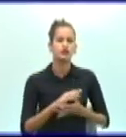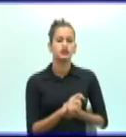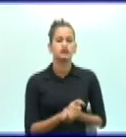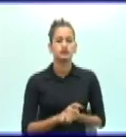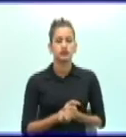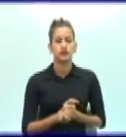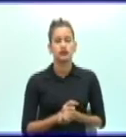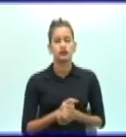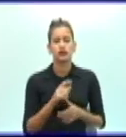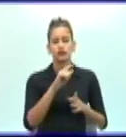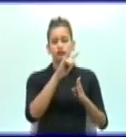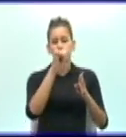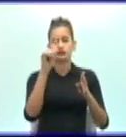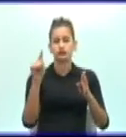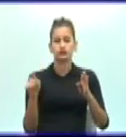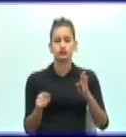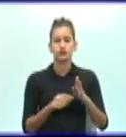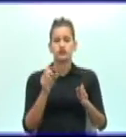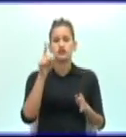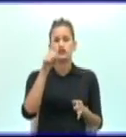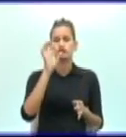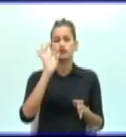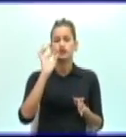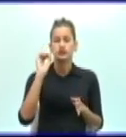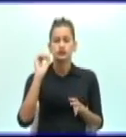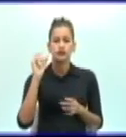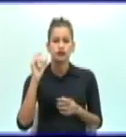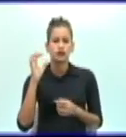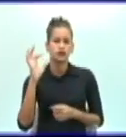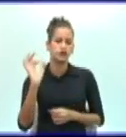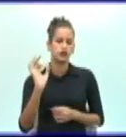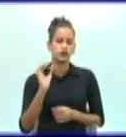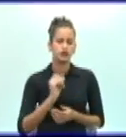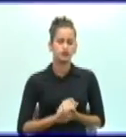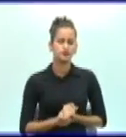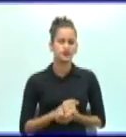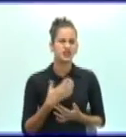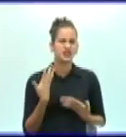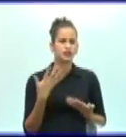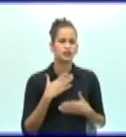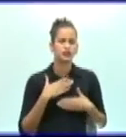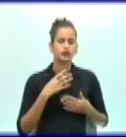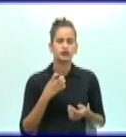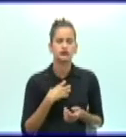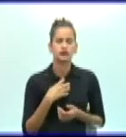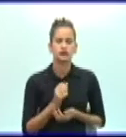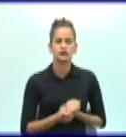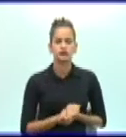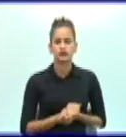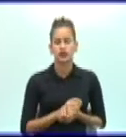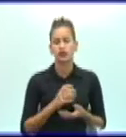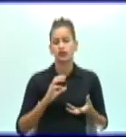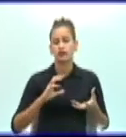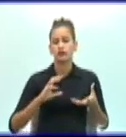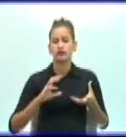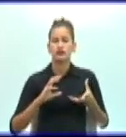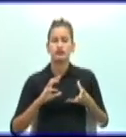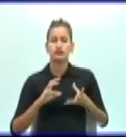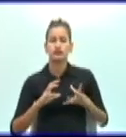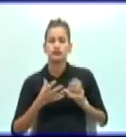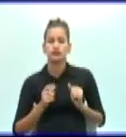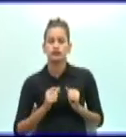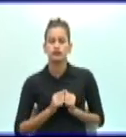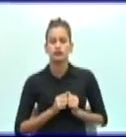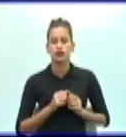de 180 grados que también les mostré. ¿Qué propiedades presenta? Pues la figura gira alrededor de un punto, un ángulo de